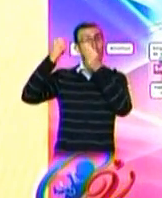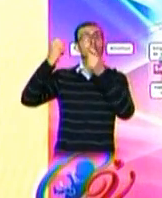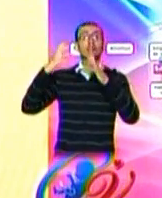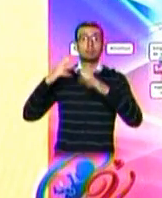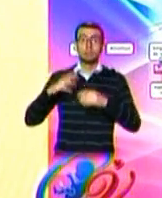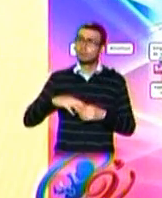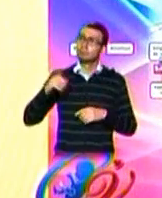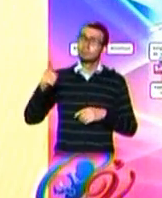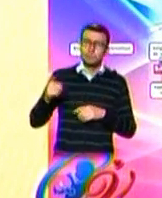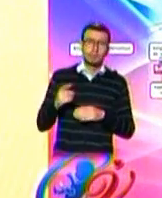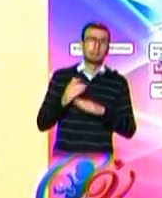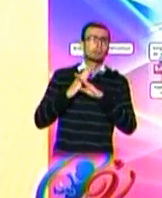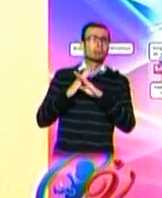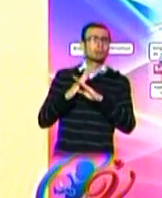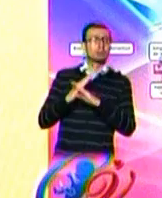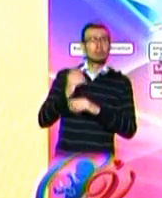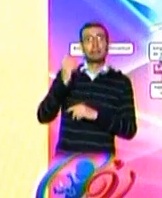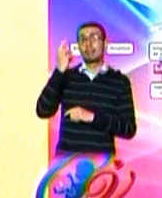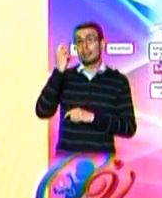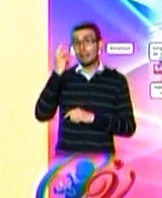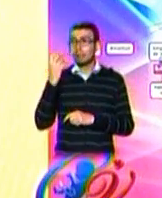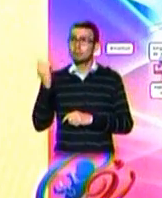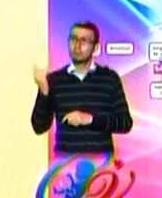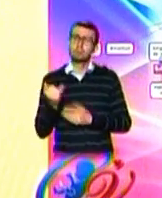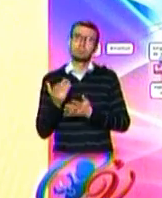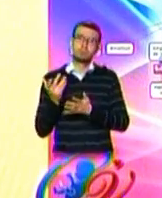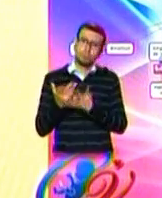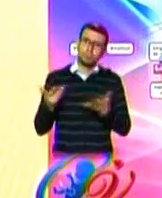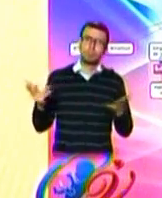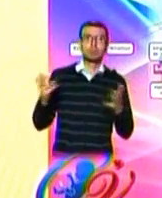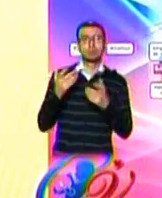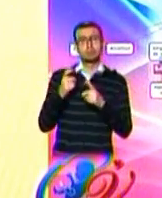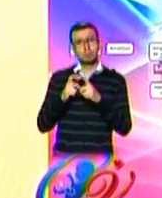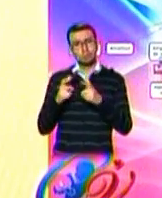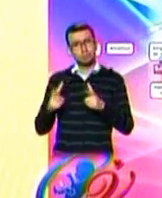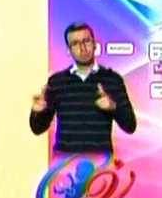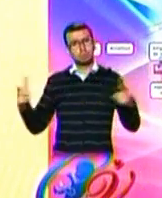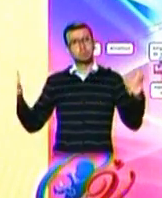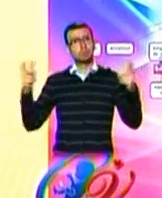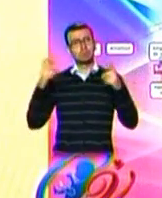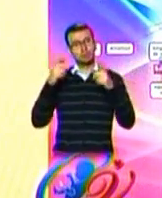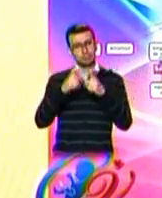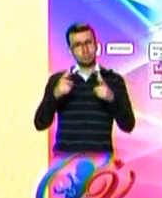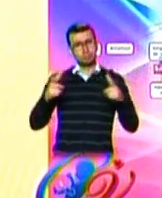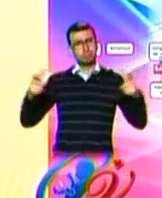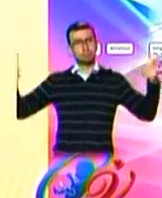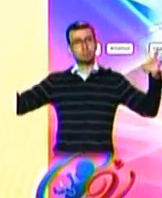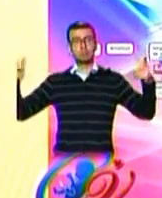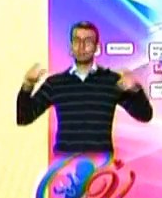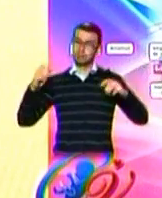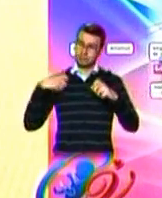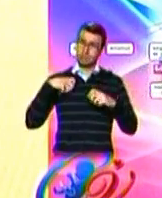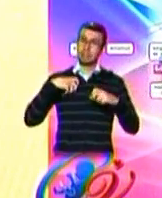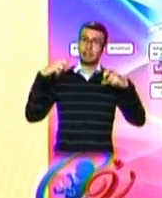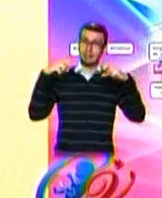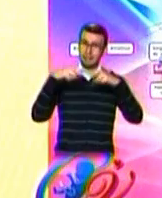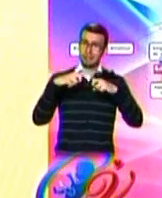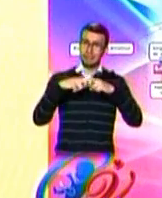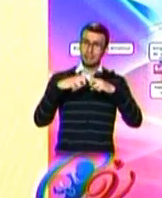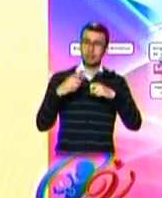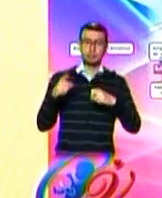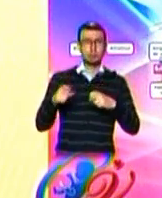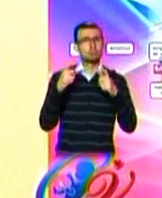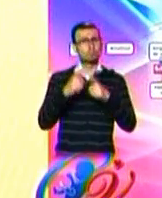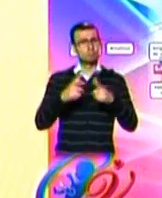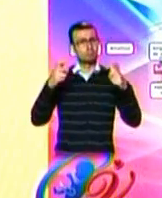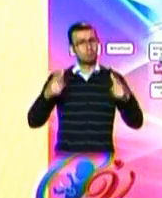que ir entendiendo las ondas, que son movimientos que tienen una energía, y esa energía